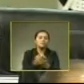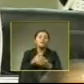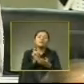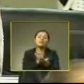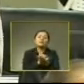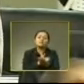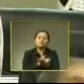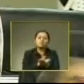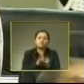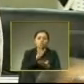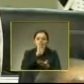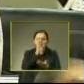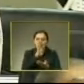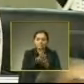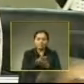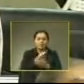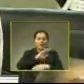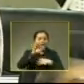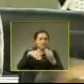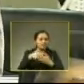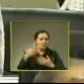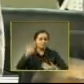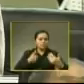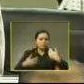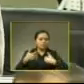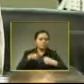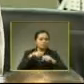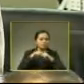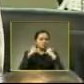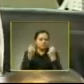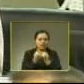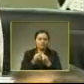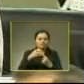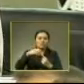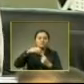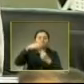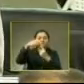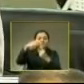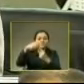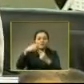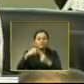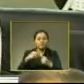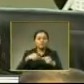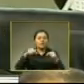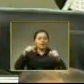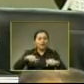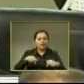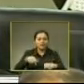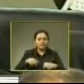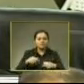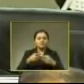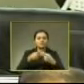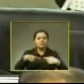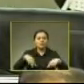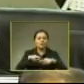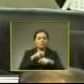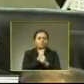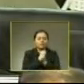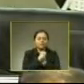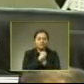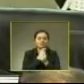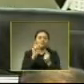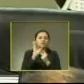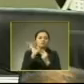excluyendo como siempre a los actores sociales y principalmente a este valor preciado que es la